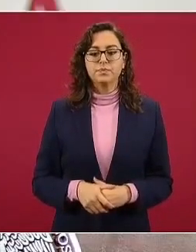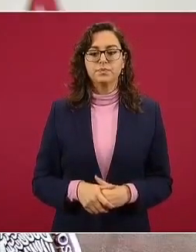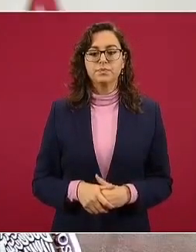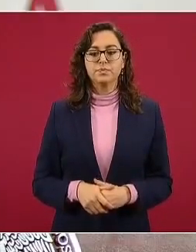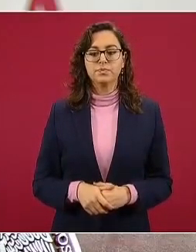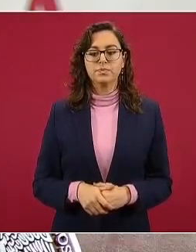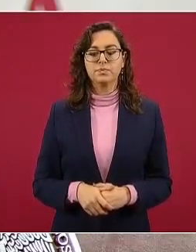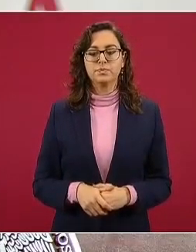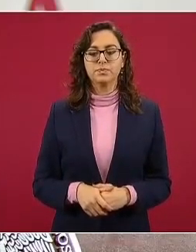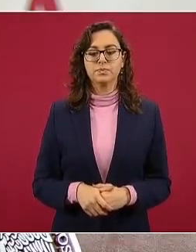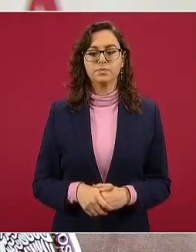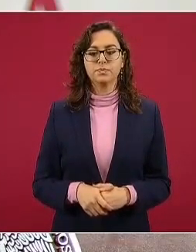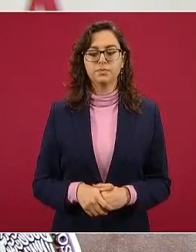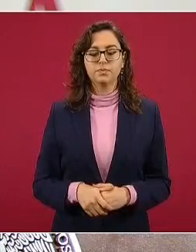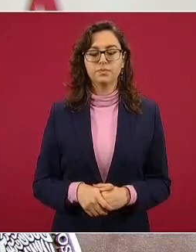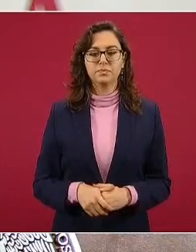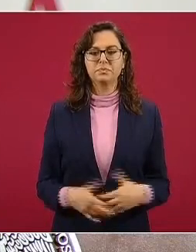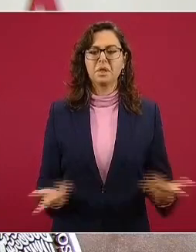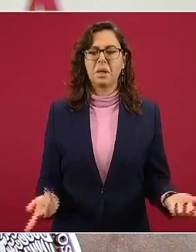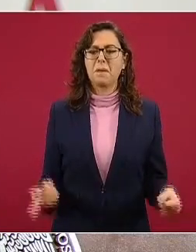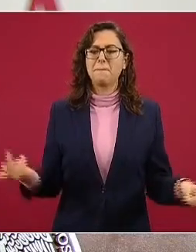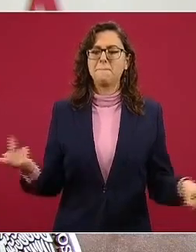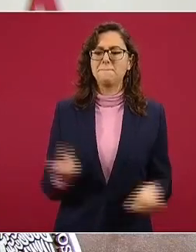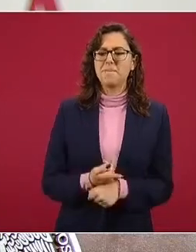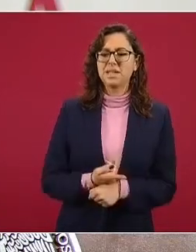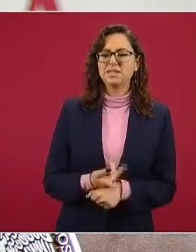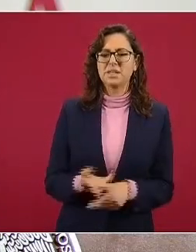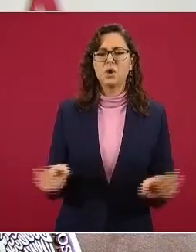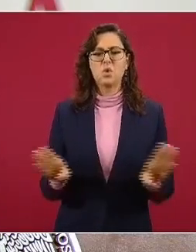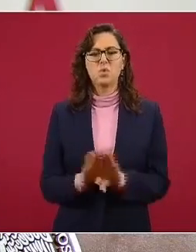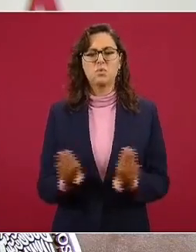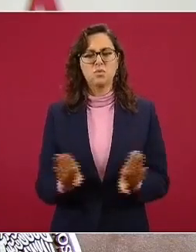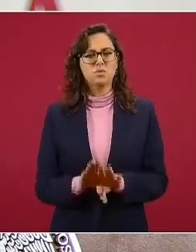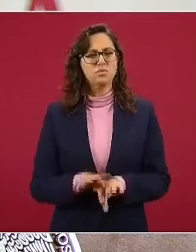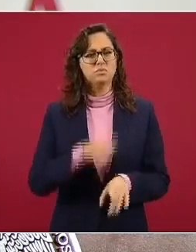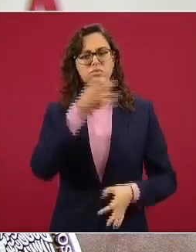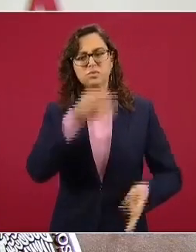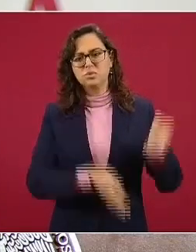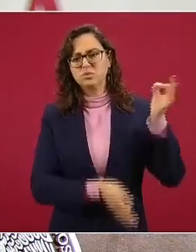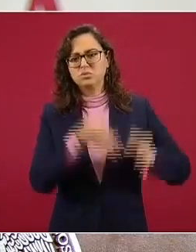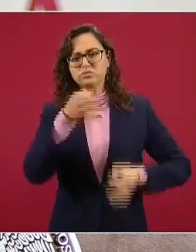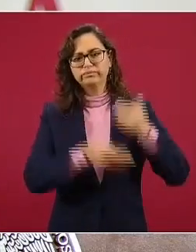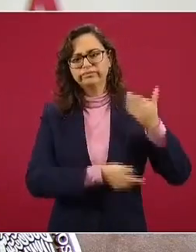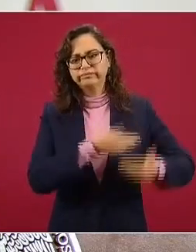qué fue lo que sucedió, cómo está el proceso,